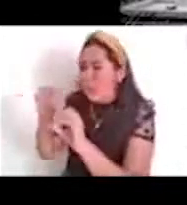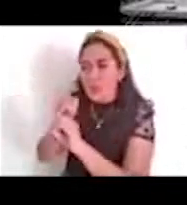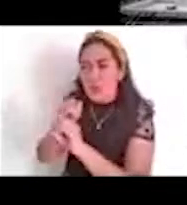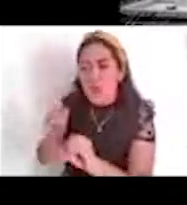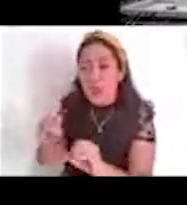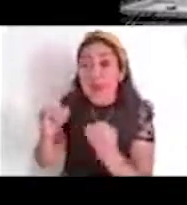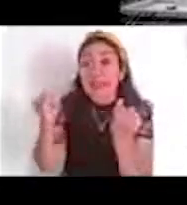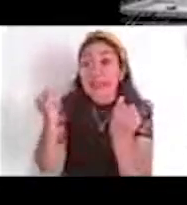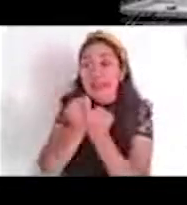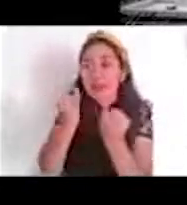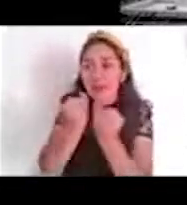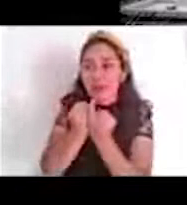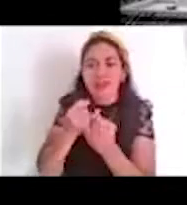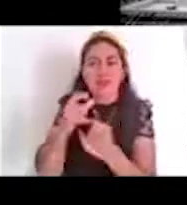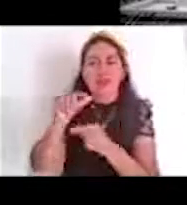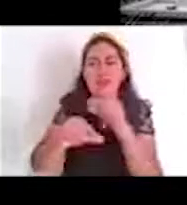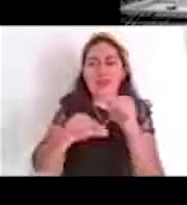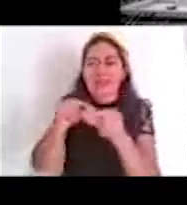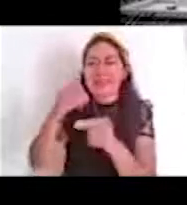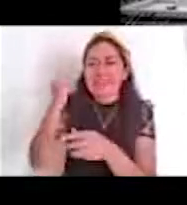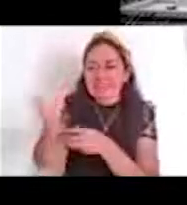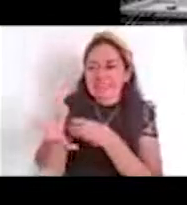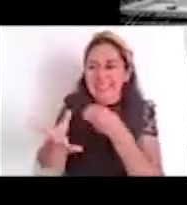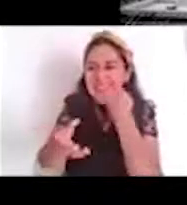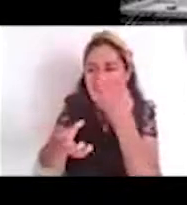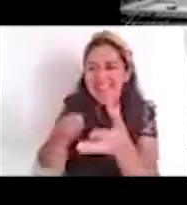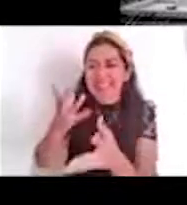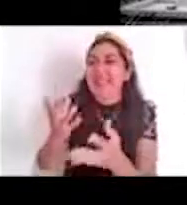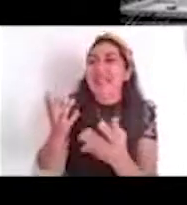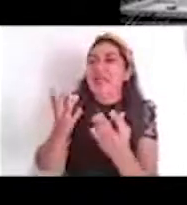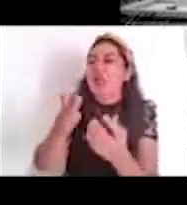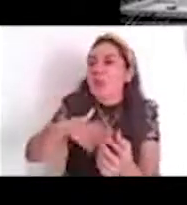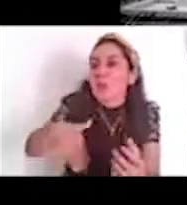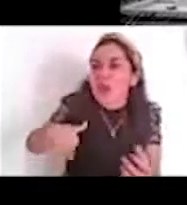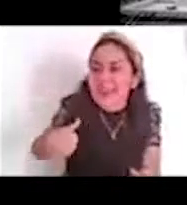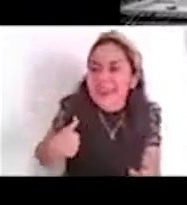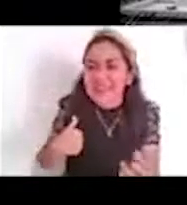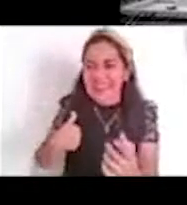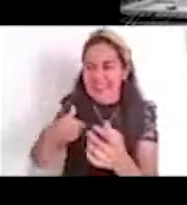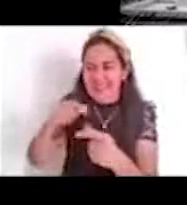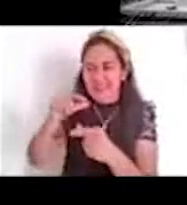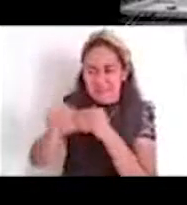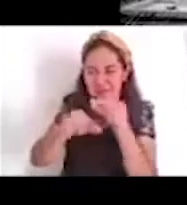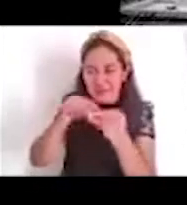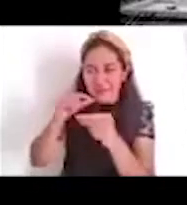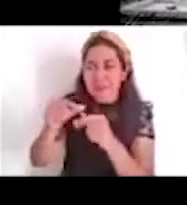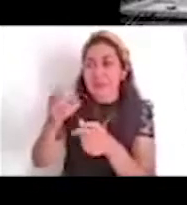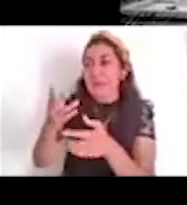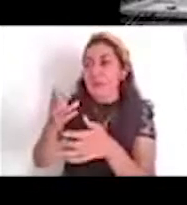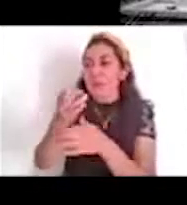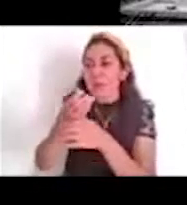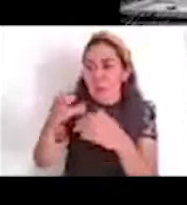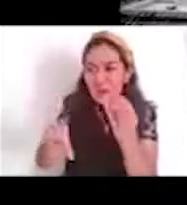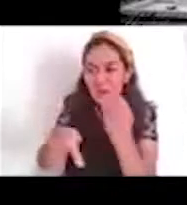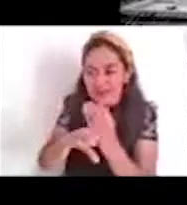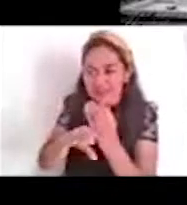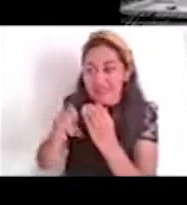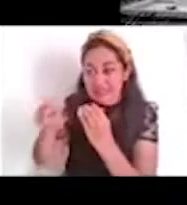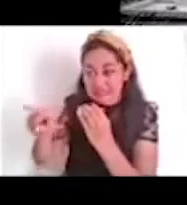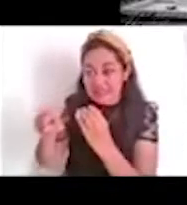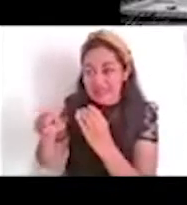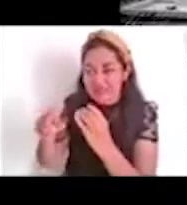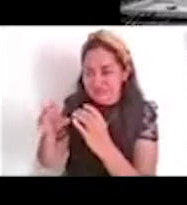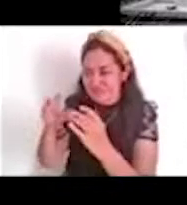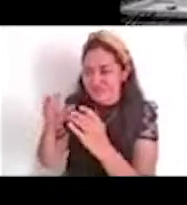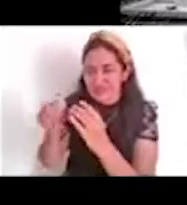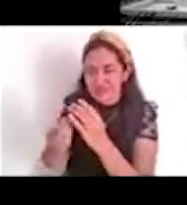no depositándose tanto como resguardándose las piezas que iban progresivamente apareciendo, el